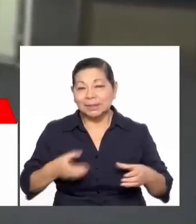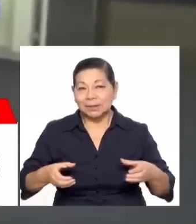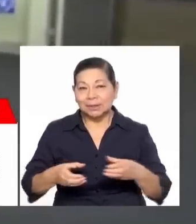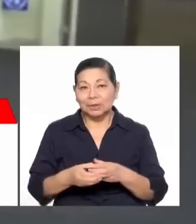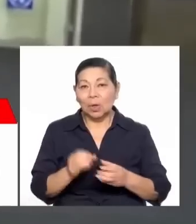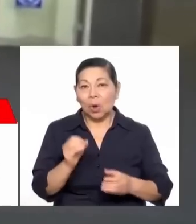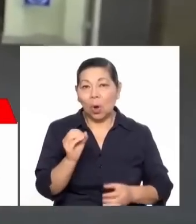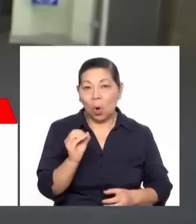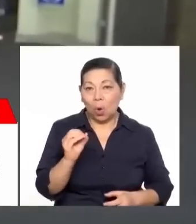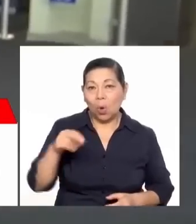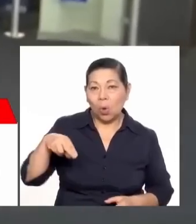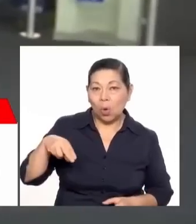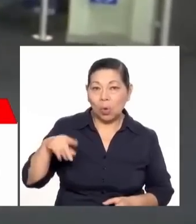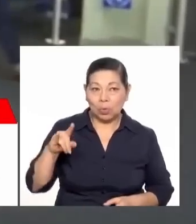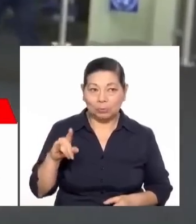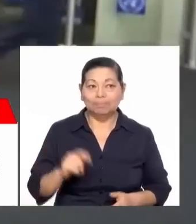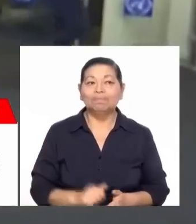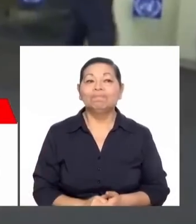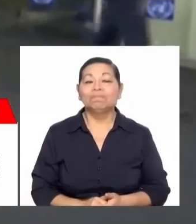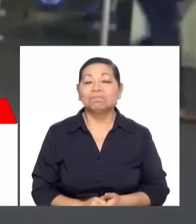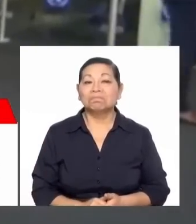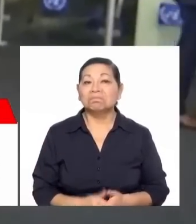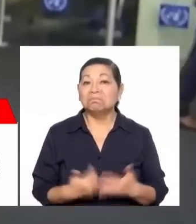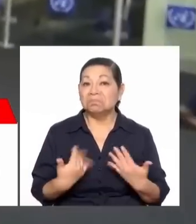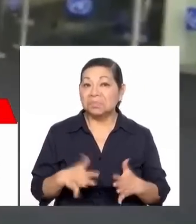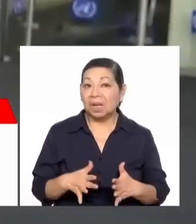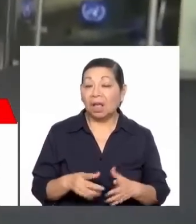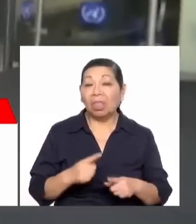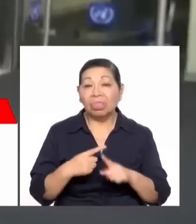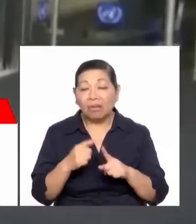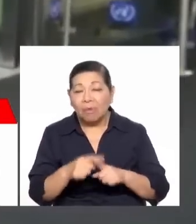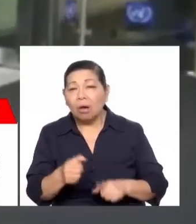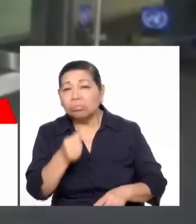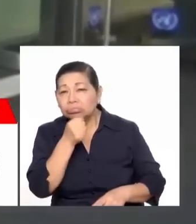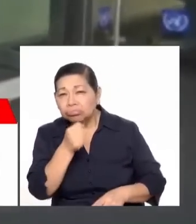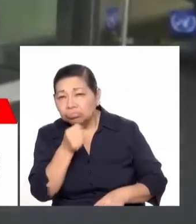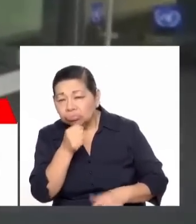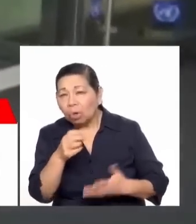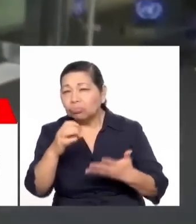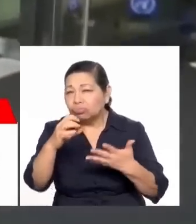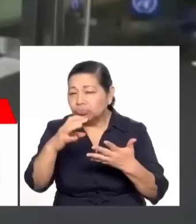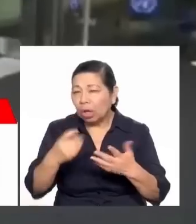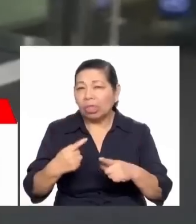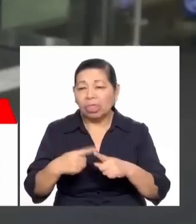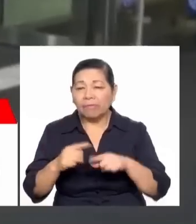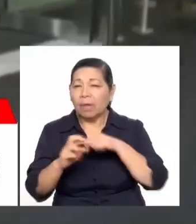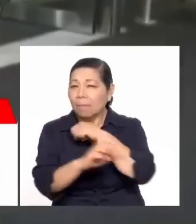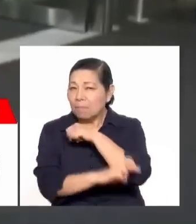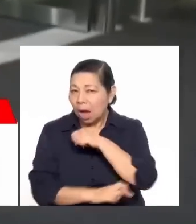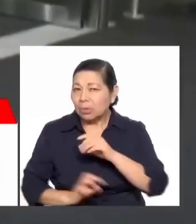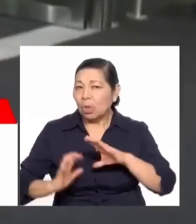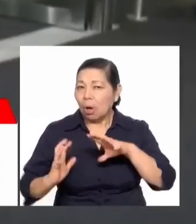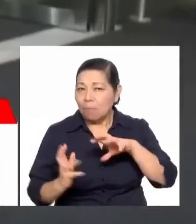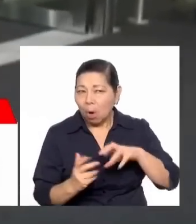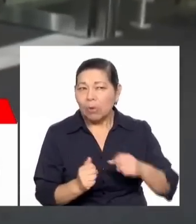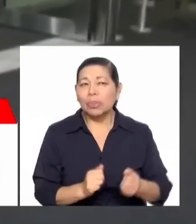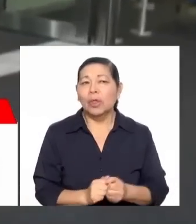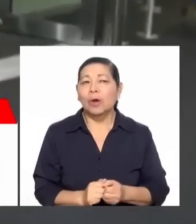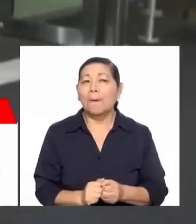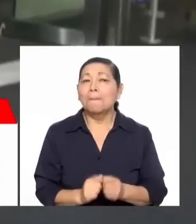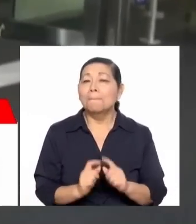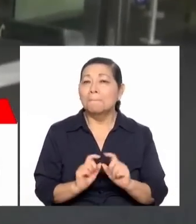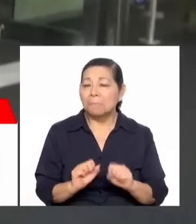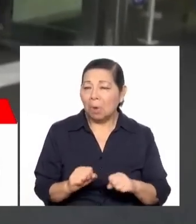la ONU. Están los medios también de los diferentes países del mundo, se hacen presentes